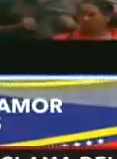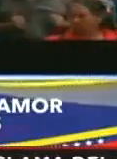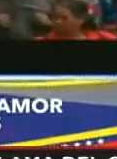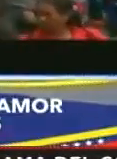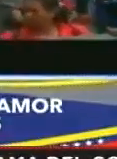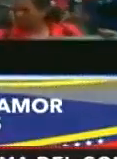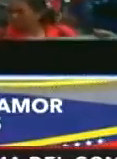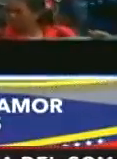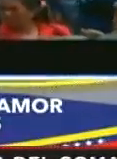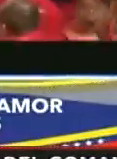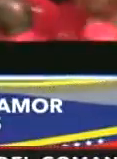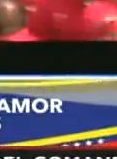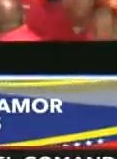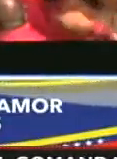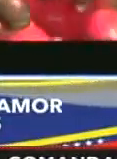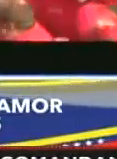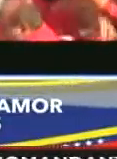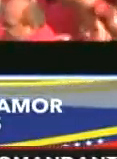impactante,